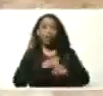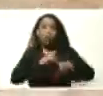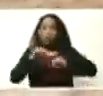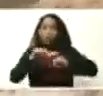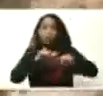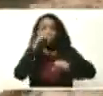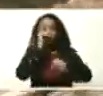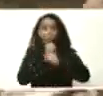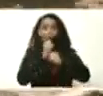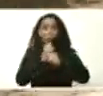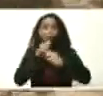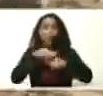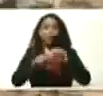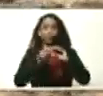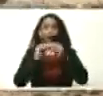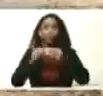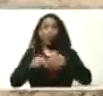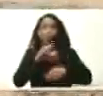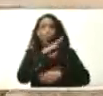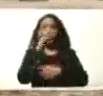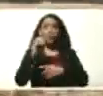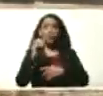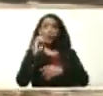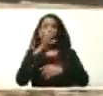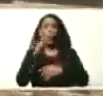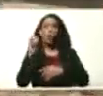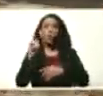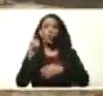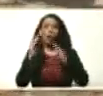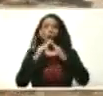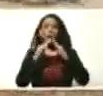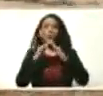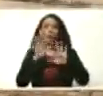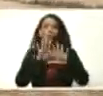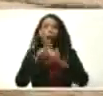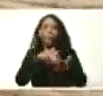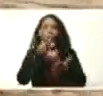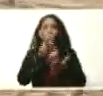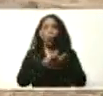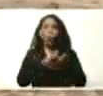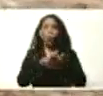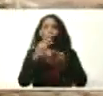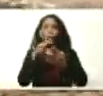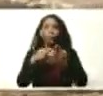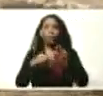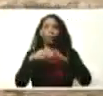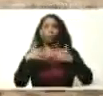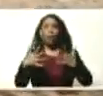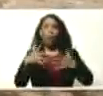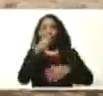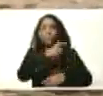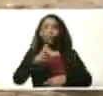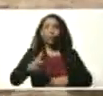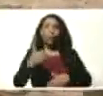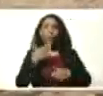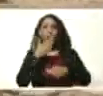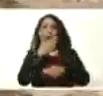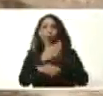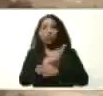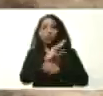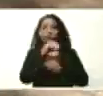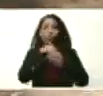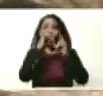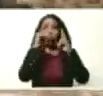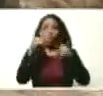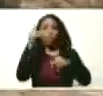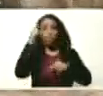mismo en el estado de Aragua. Son 440 viviendas, ya usted aprobó los recursos, así que las personas que van para refugio deben